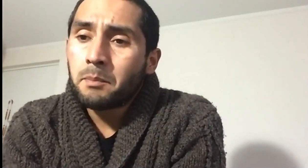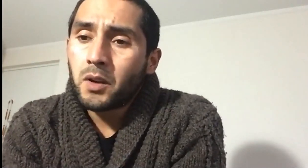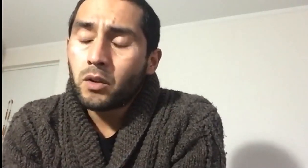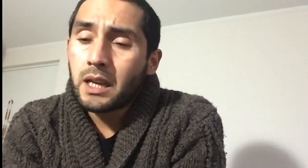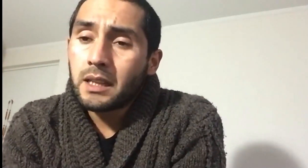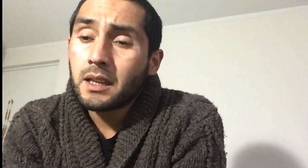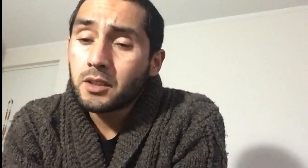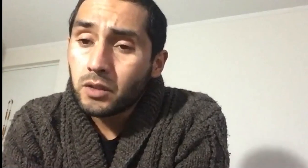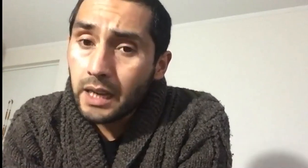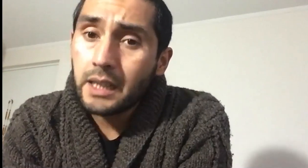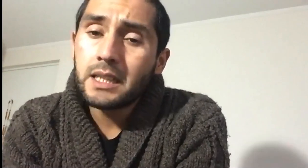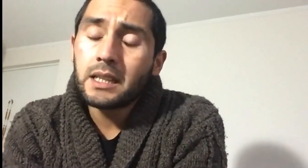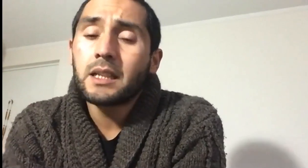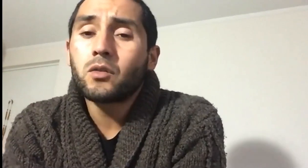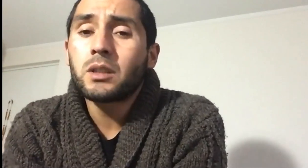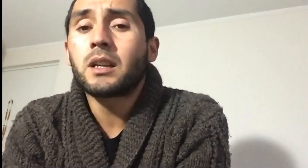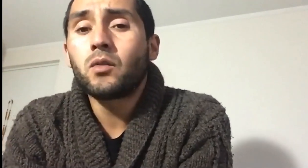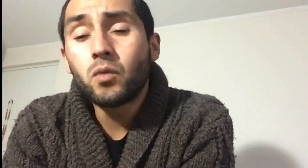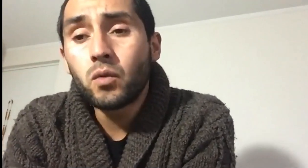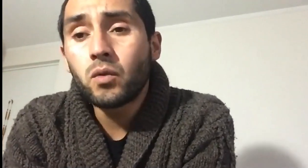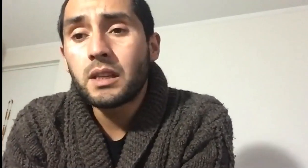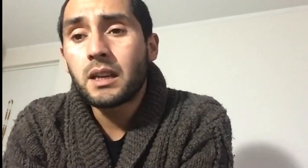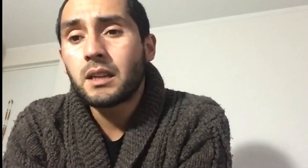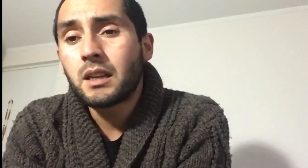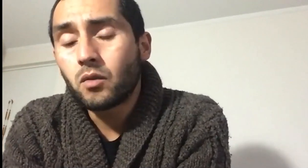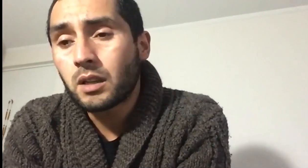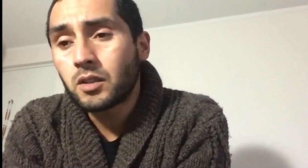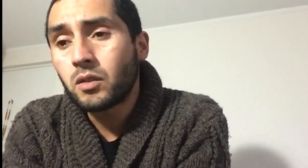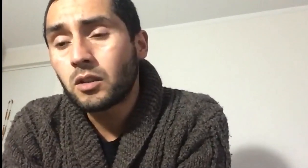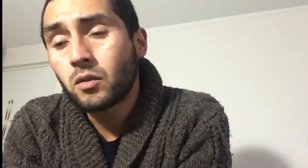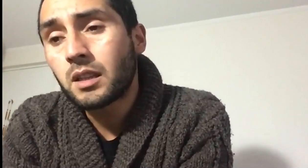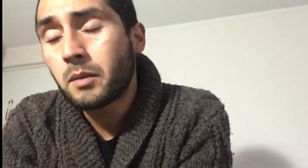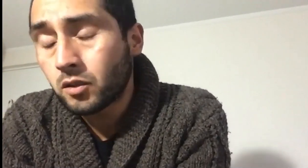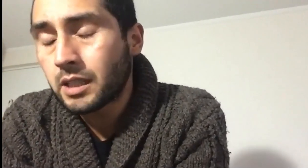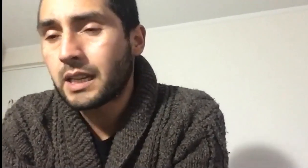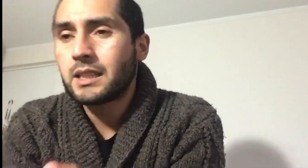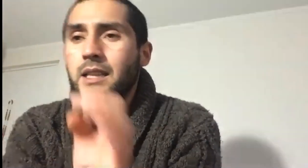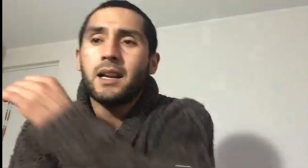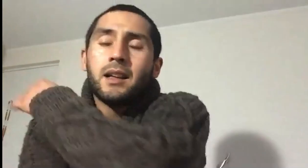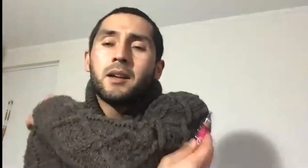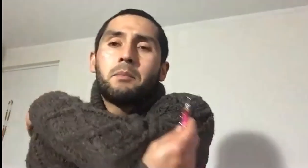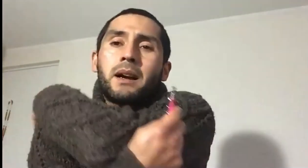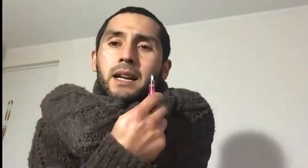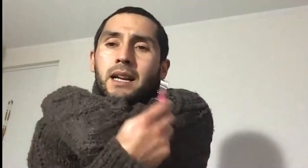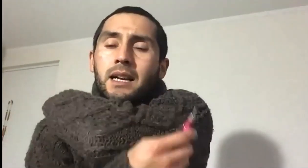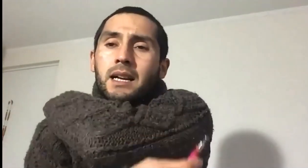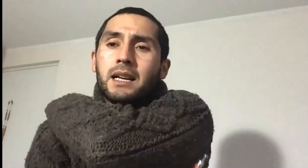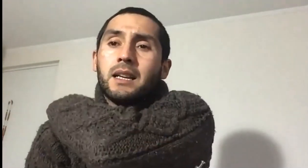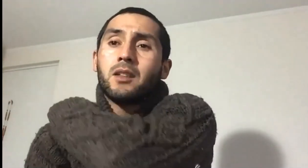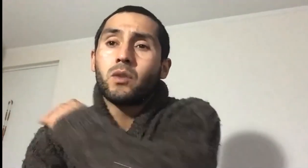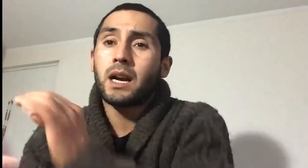una de las prioridades nacionales, ya tanto en salud y en educación y en todo el tema social, ya